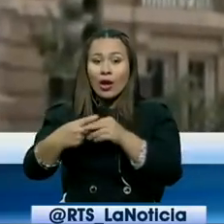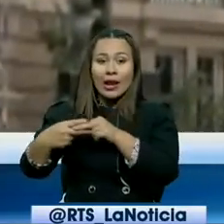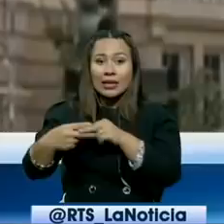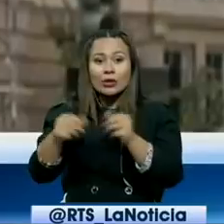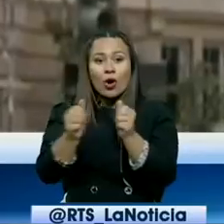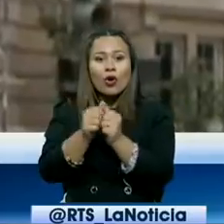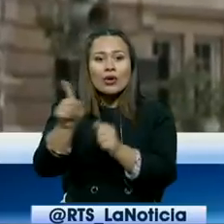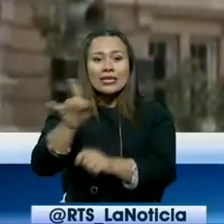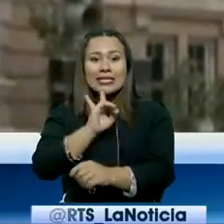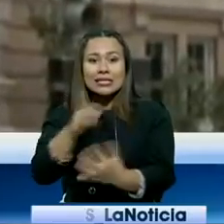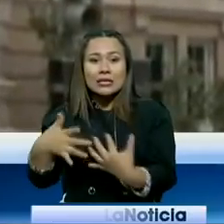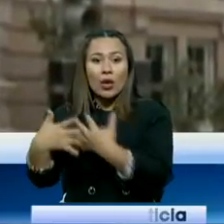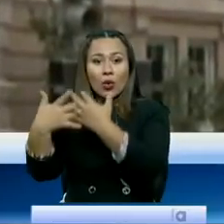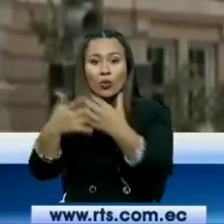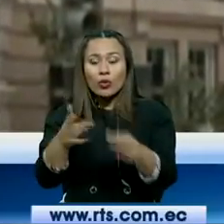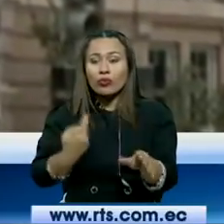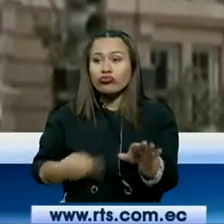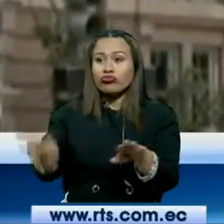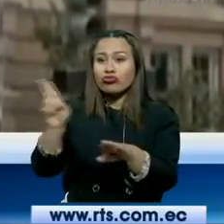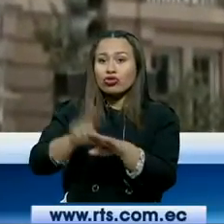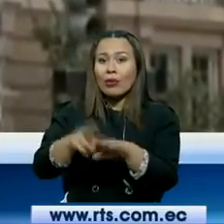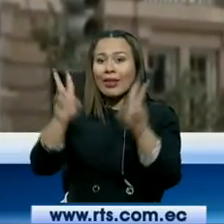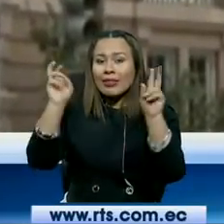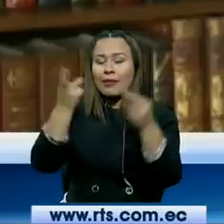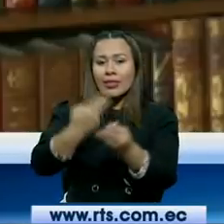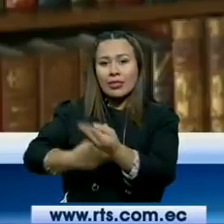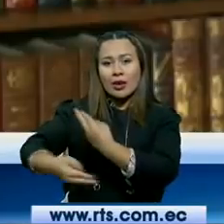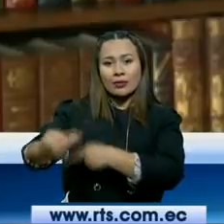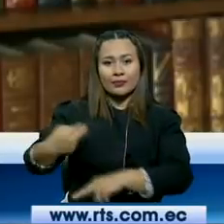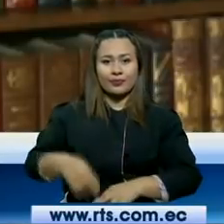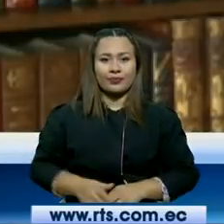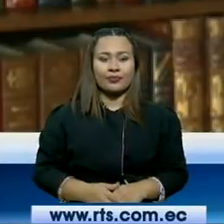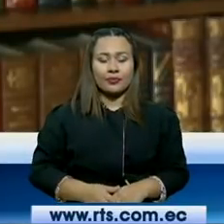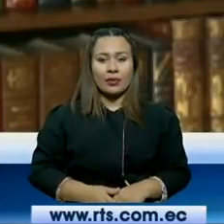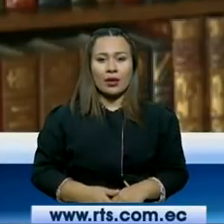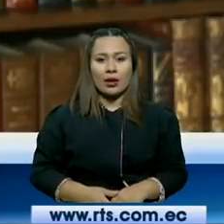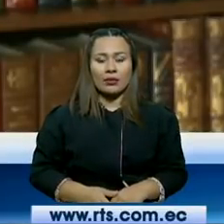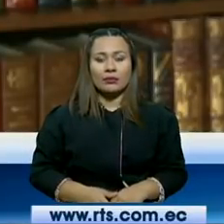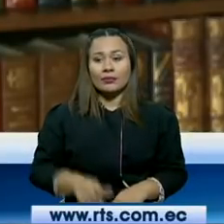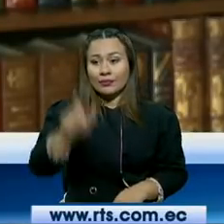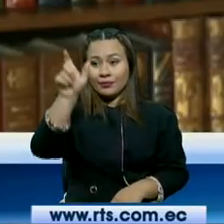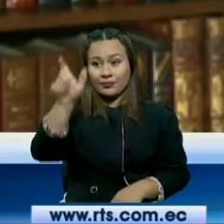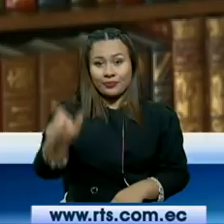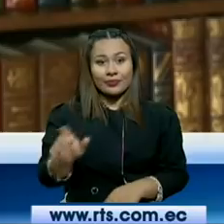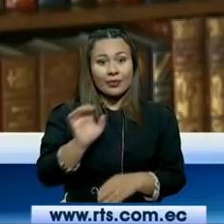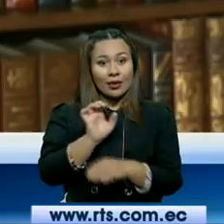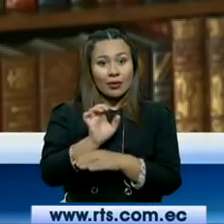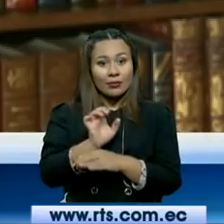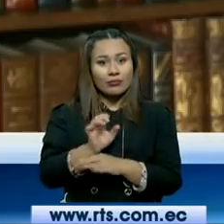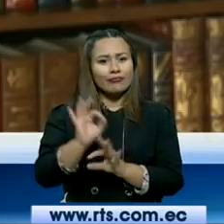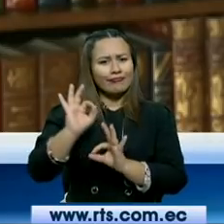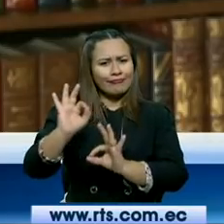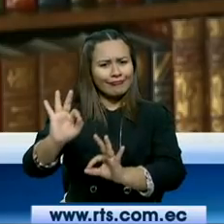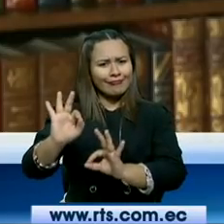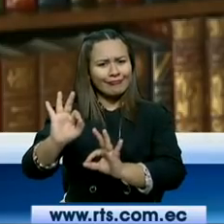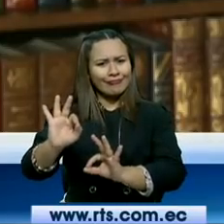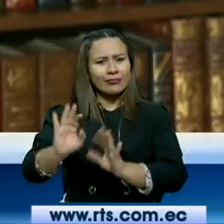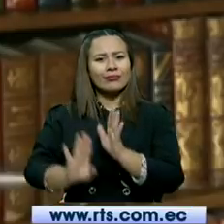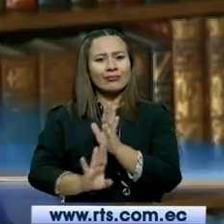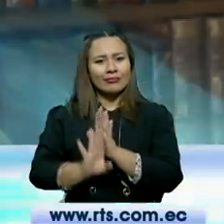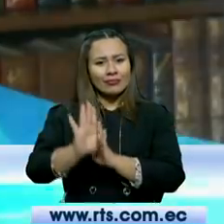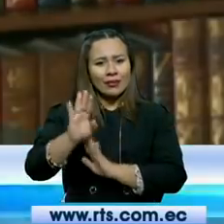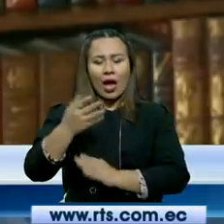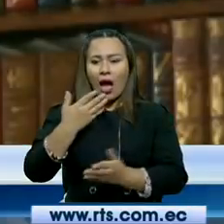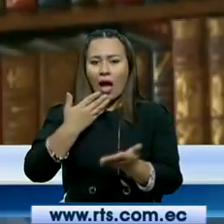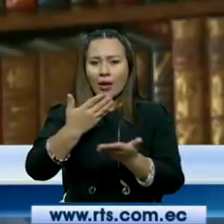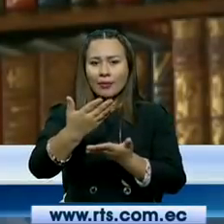Estados Unidos, sobre todo en el ámbito comercial. Será, digo, un embajador ecuatoriano de lujo, que tendrá que tratar